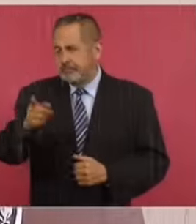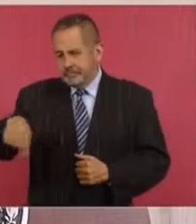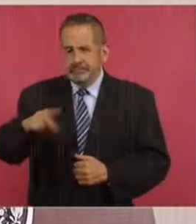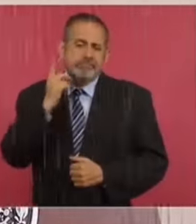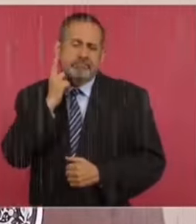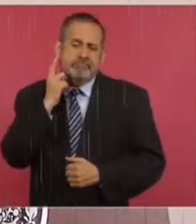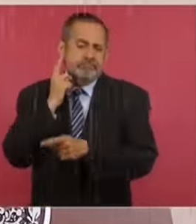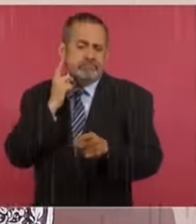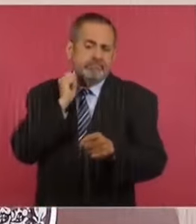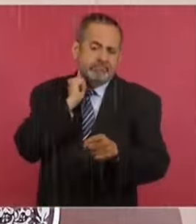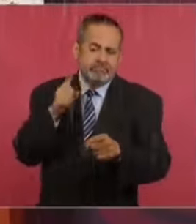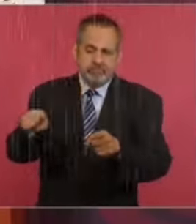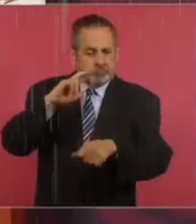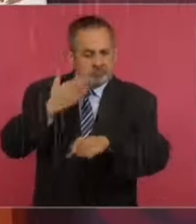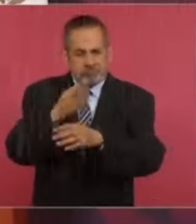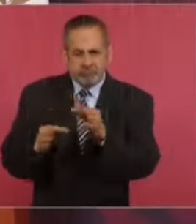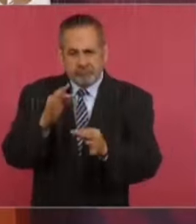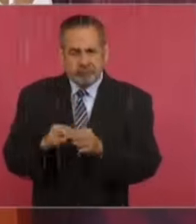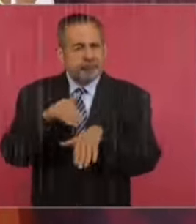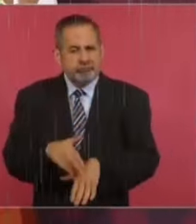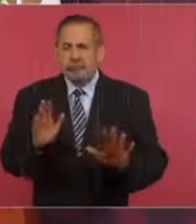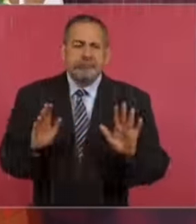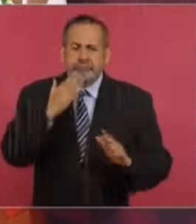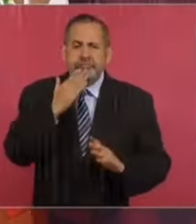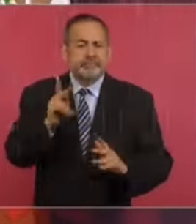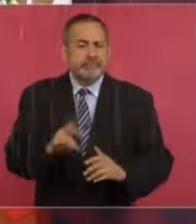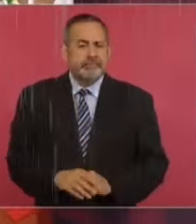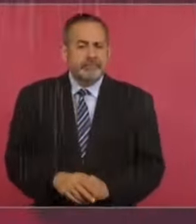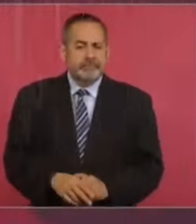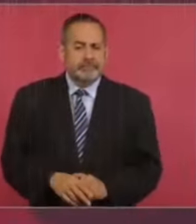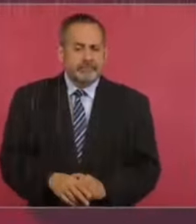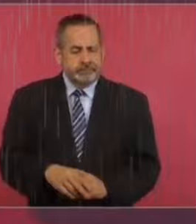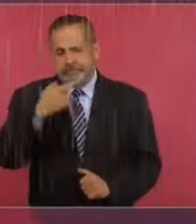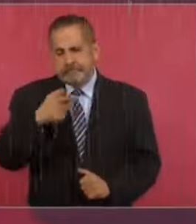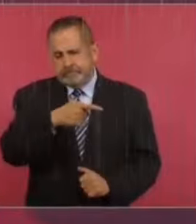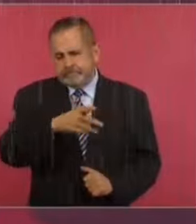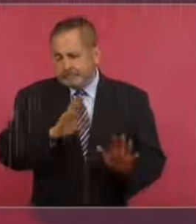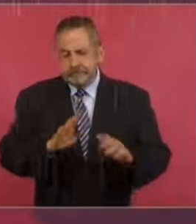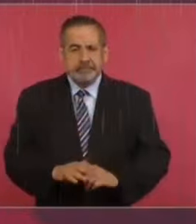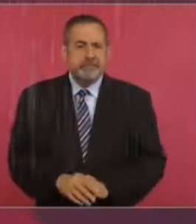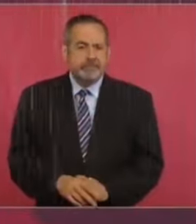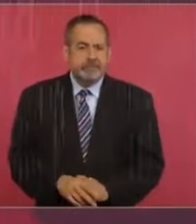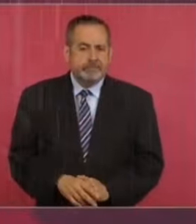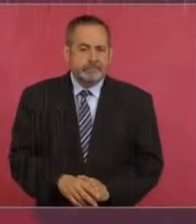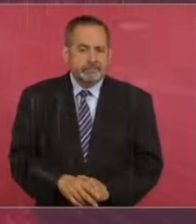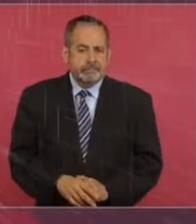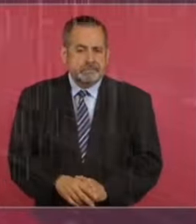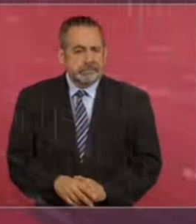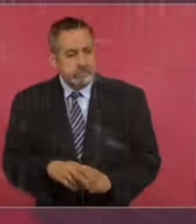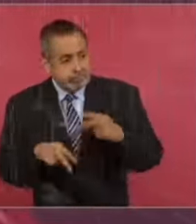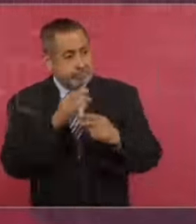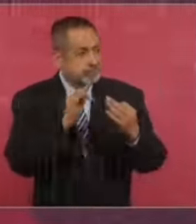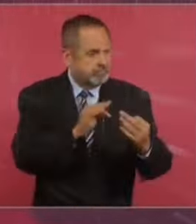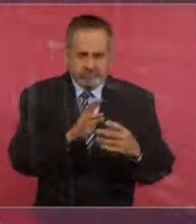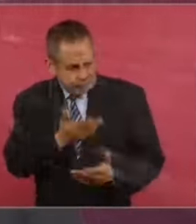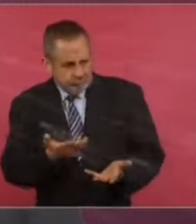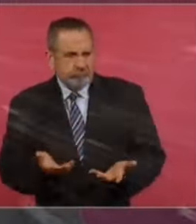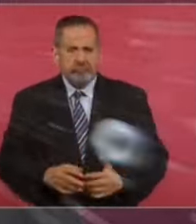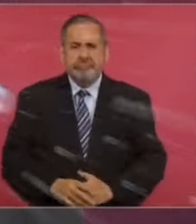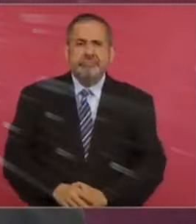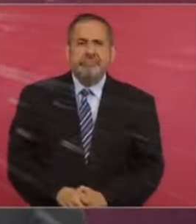senadores actúan con responsabilidad y con urbanidad política, pero es mejor no ir, sino responder,